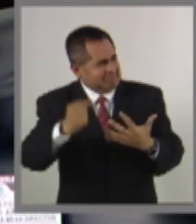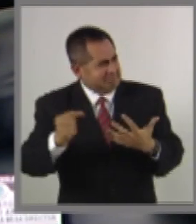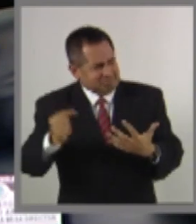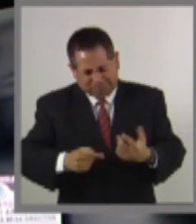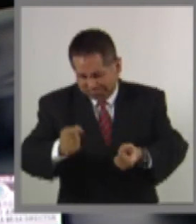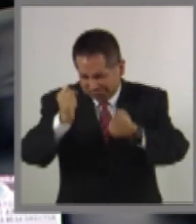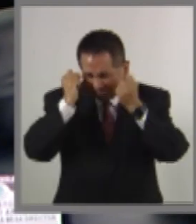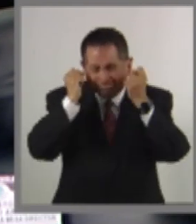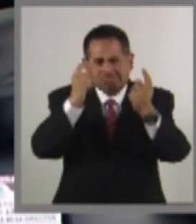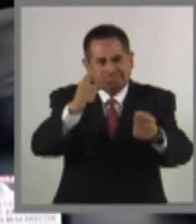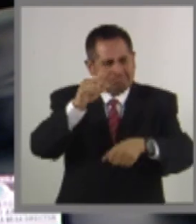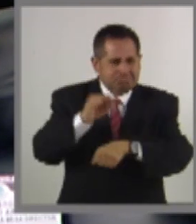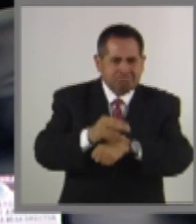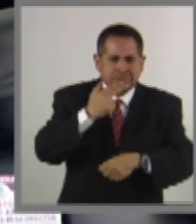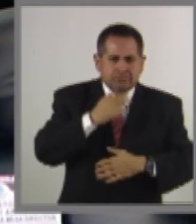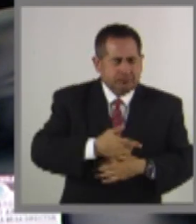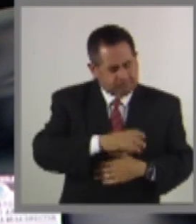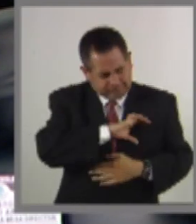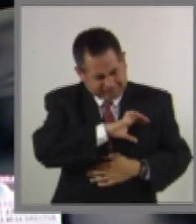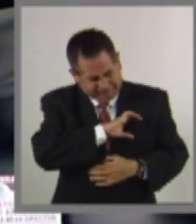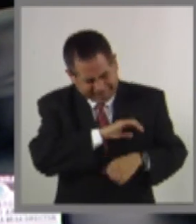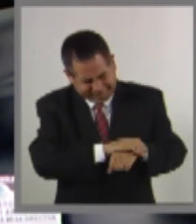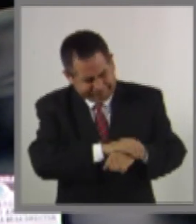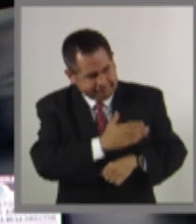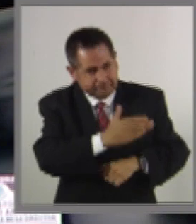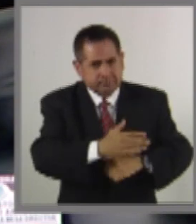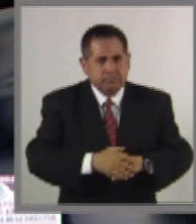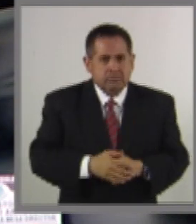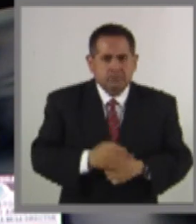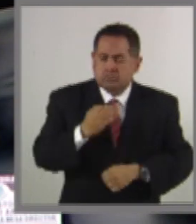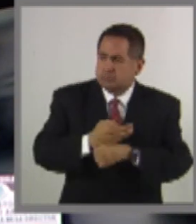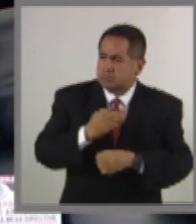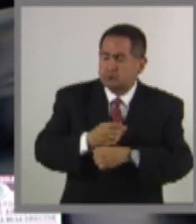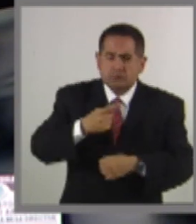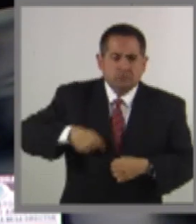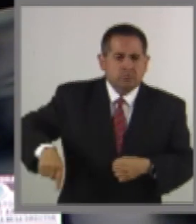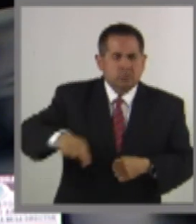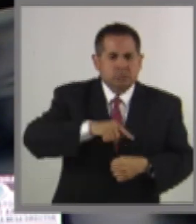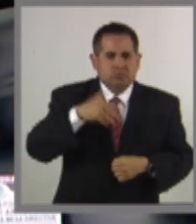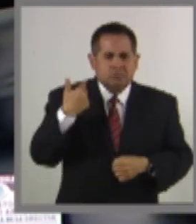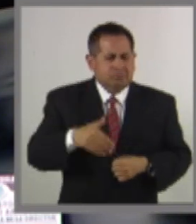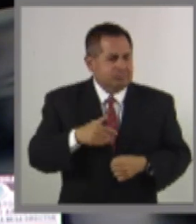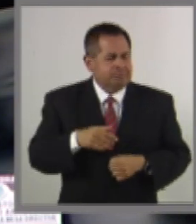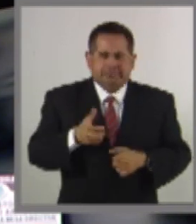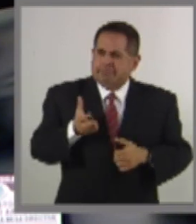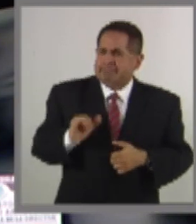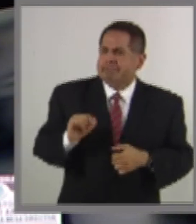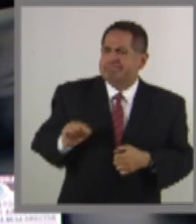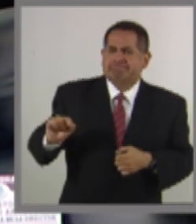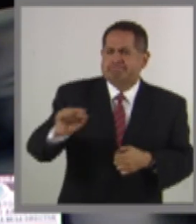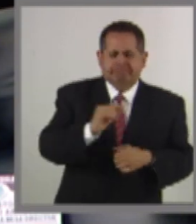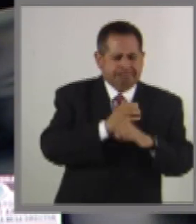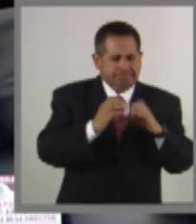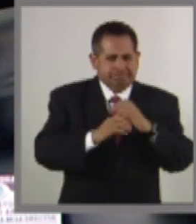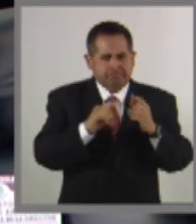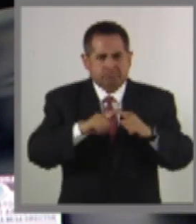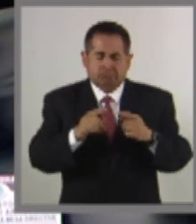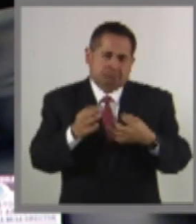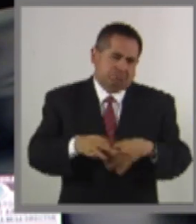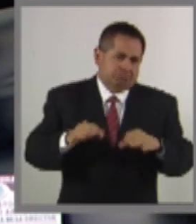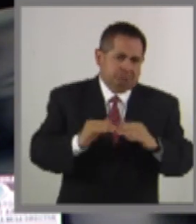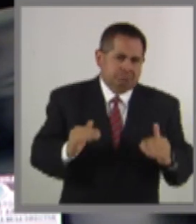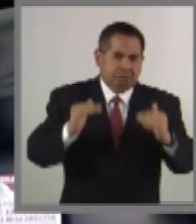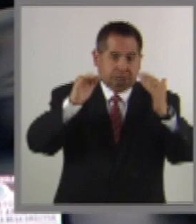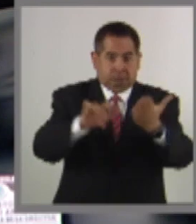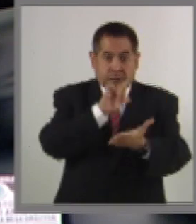República. Querido amigo, esta legislatura se caracterizó por muchas cosas, por la relevancia de